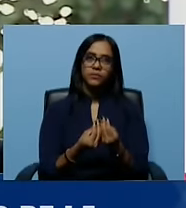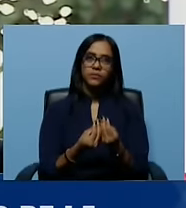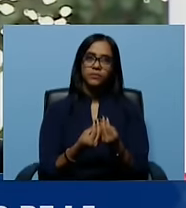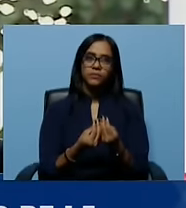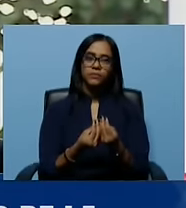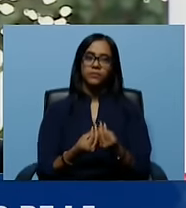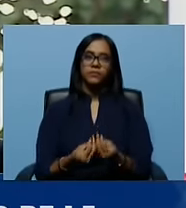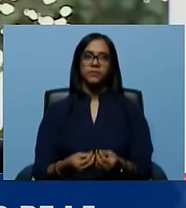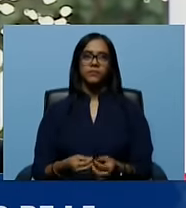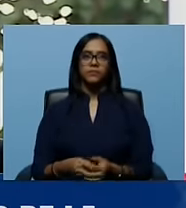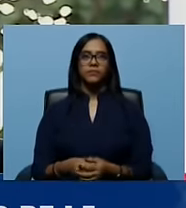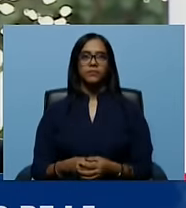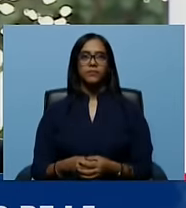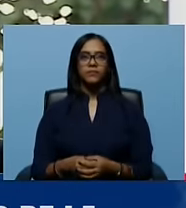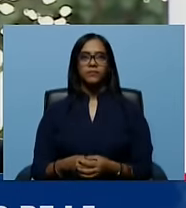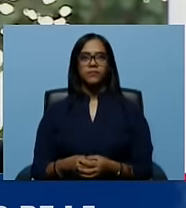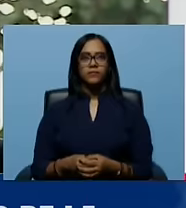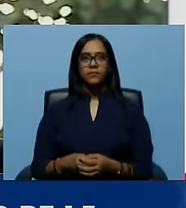con